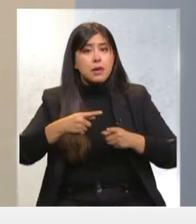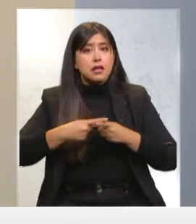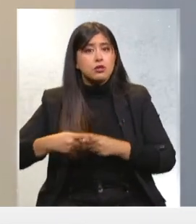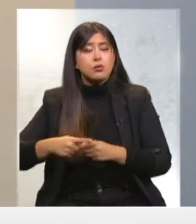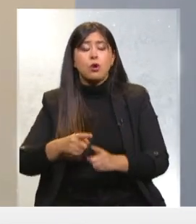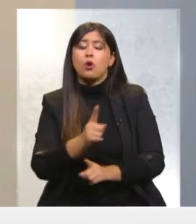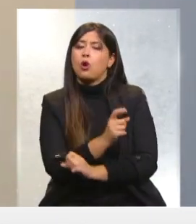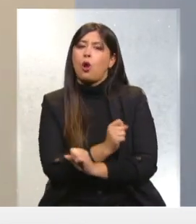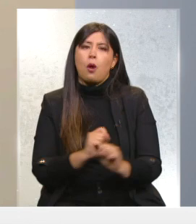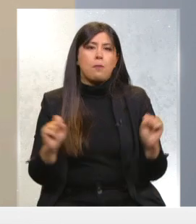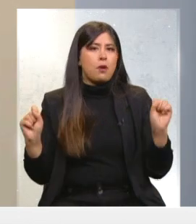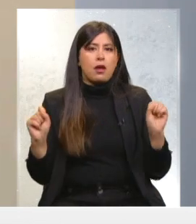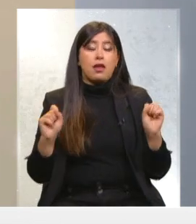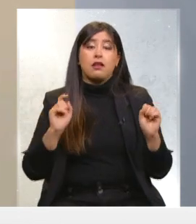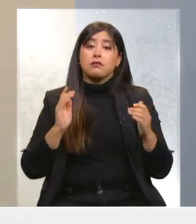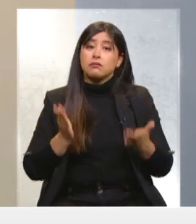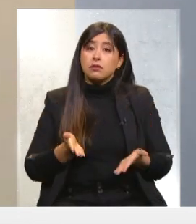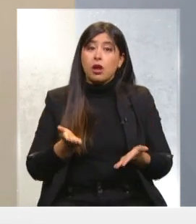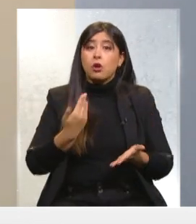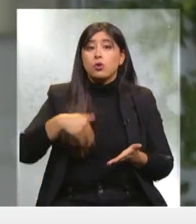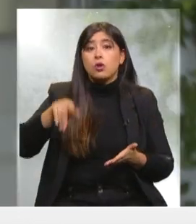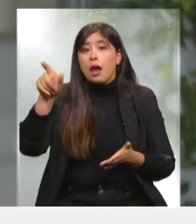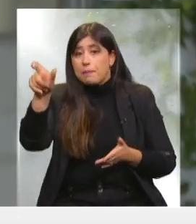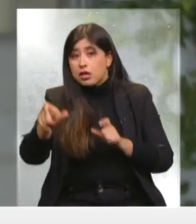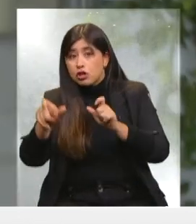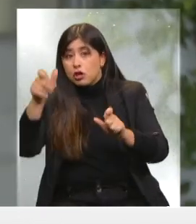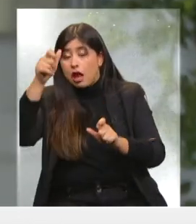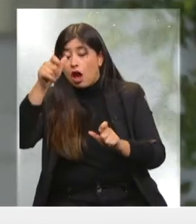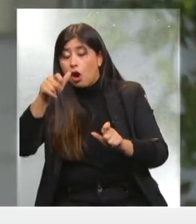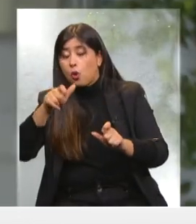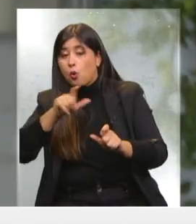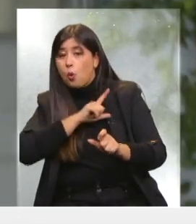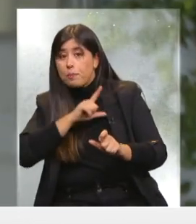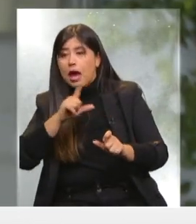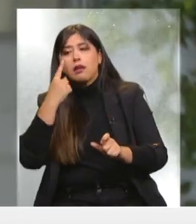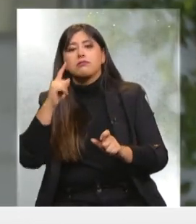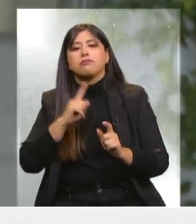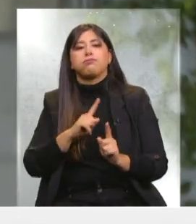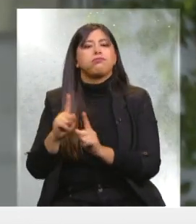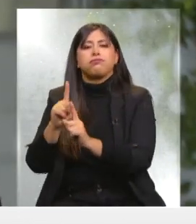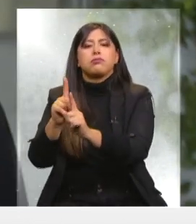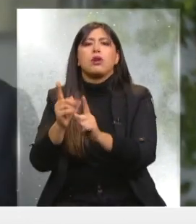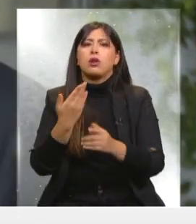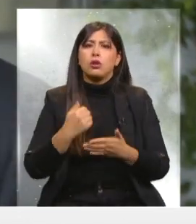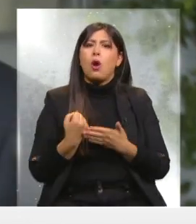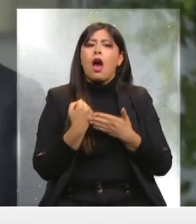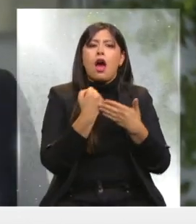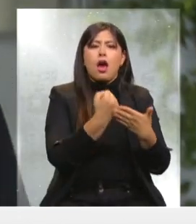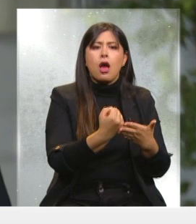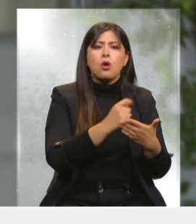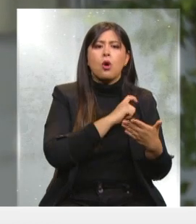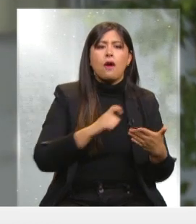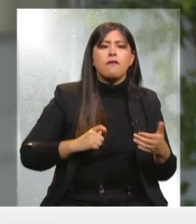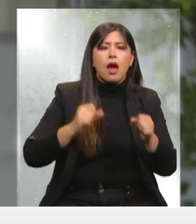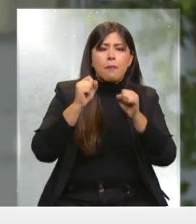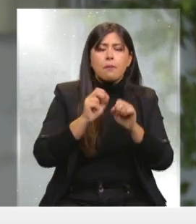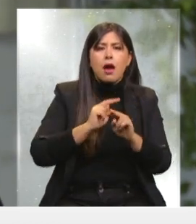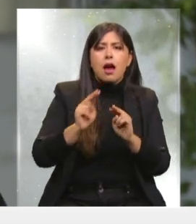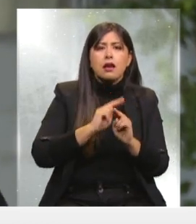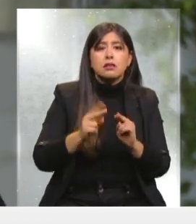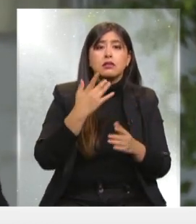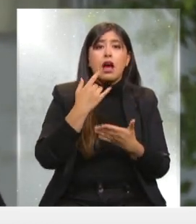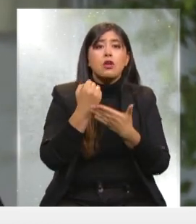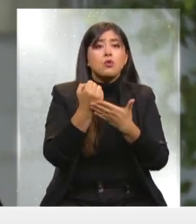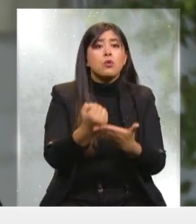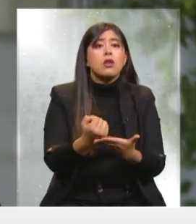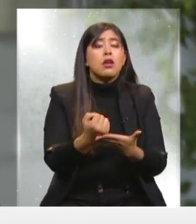y como tal vamos a perseguir a las personas culpables. Me pongo a disposición del gobierno en aquellas cosas que se puedan hacer para colaborar, porque lo que